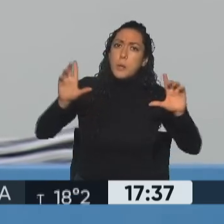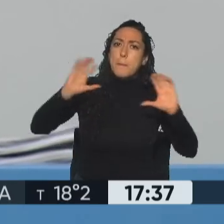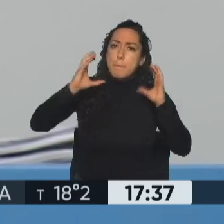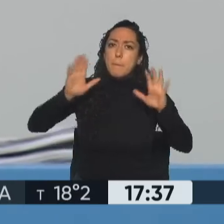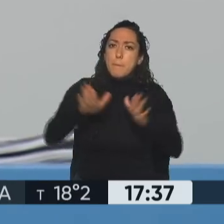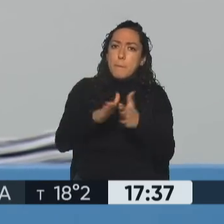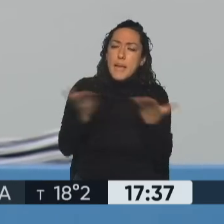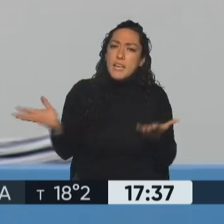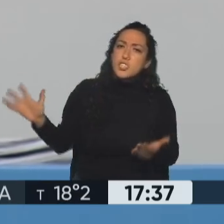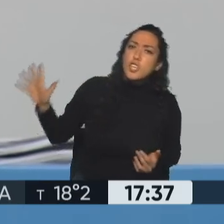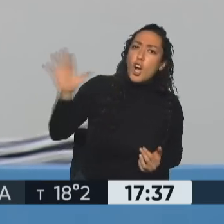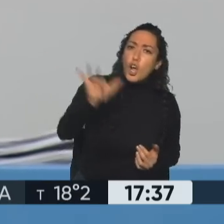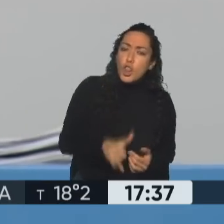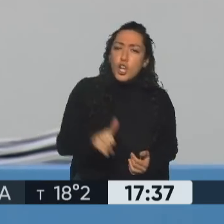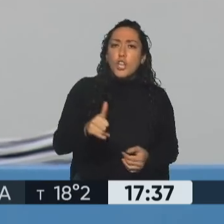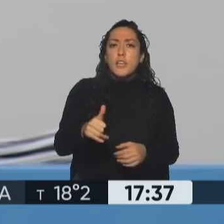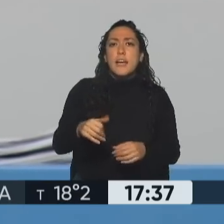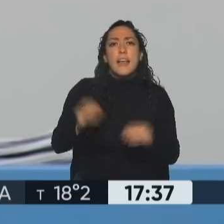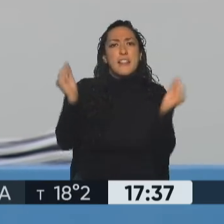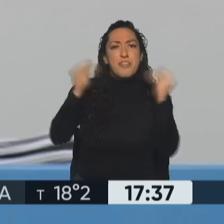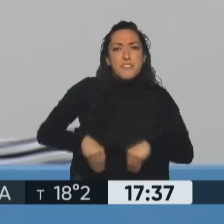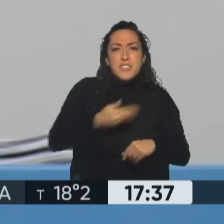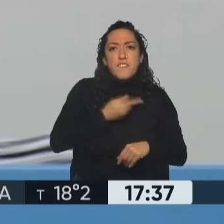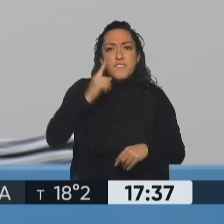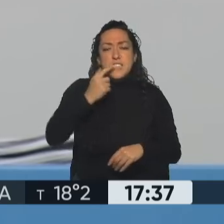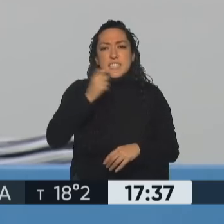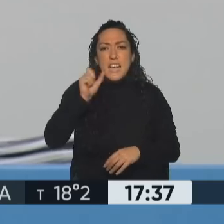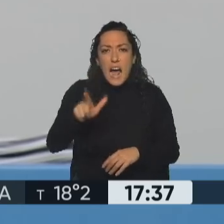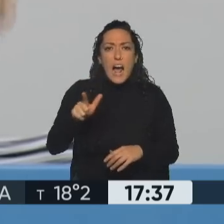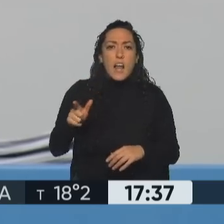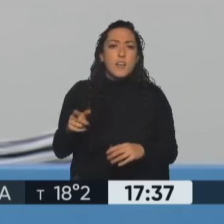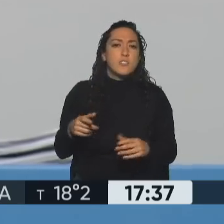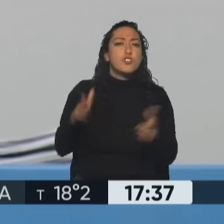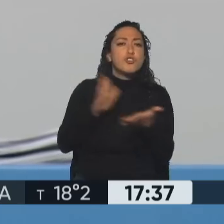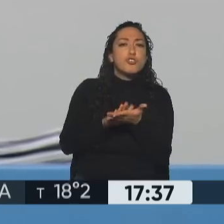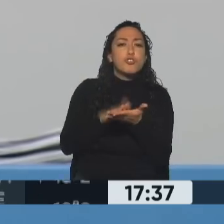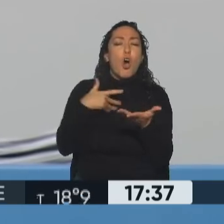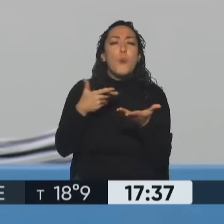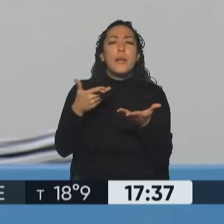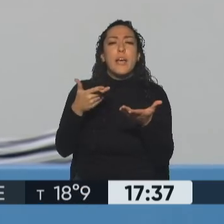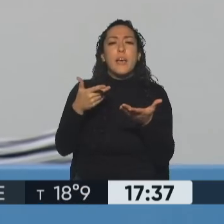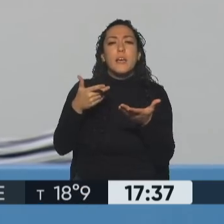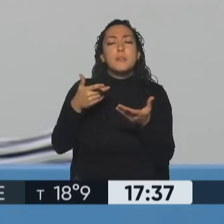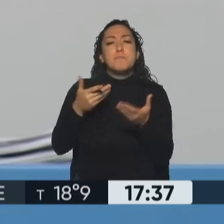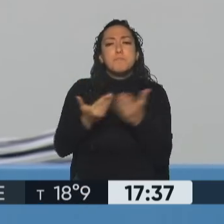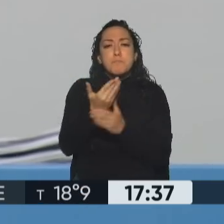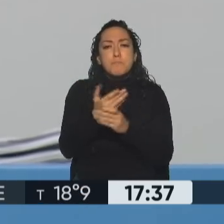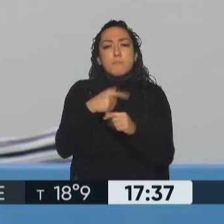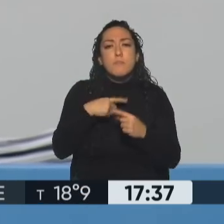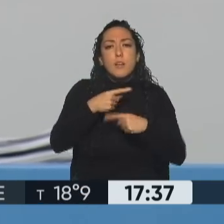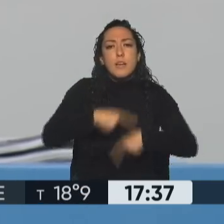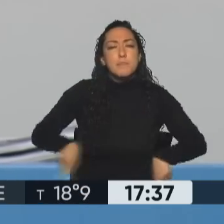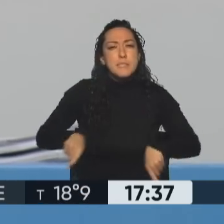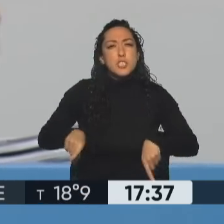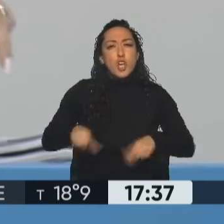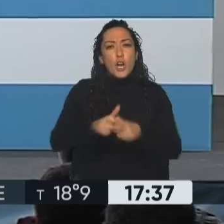comunicación, el problema es el déficit fiscal. De la emisión no voy a hablar porque hablé en Chaco y mostré el gráfico donde no se había incrementado la